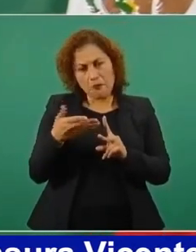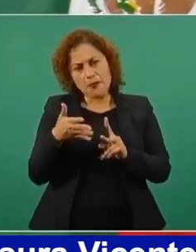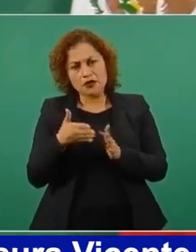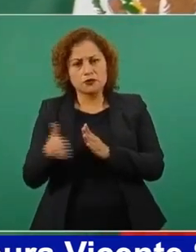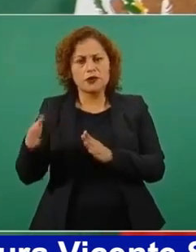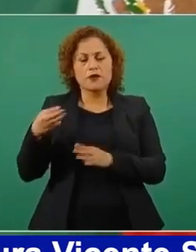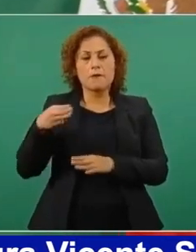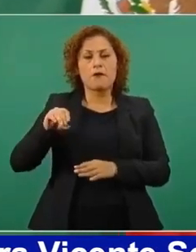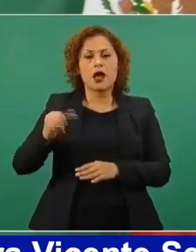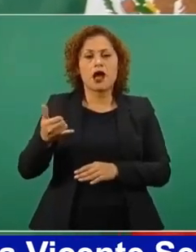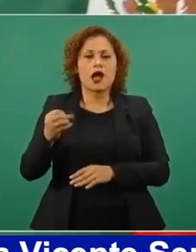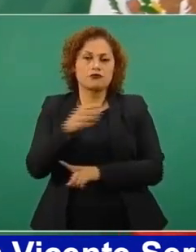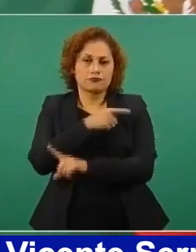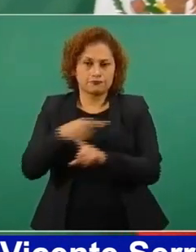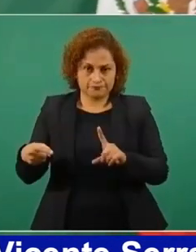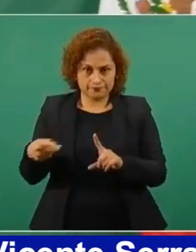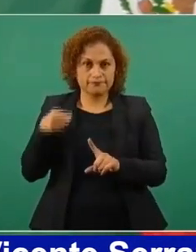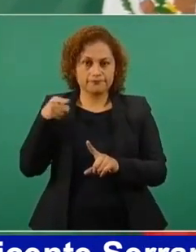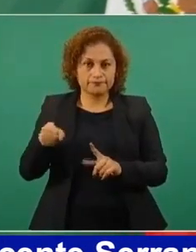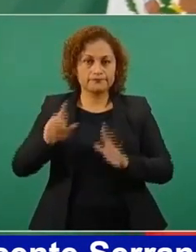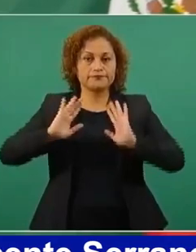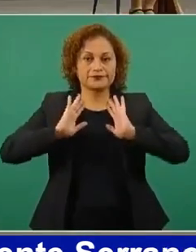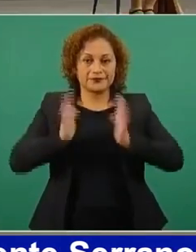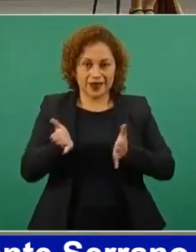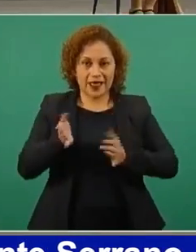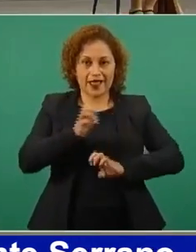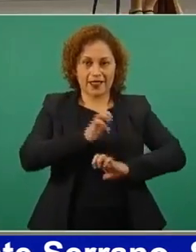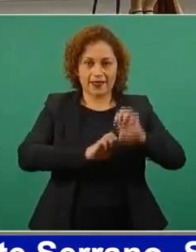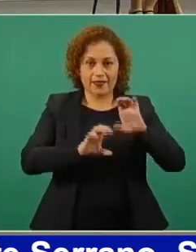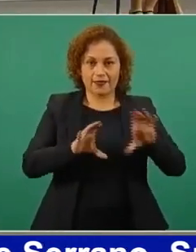mayo ya vamos a tener